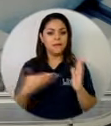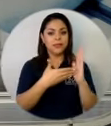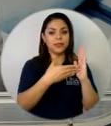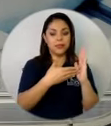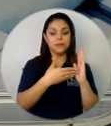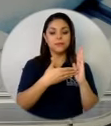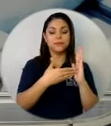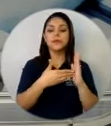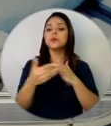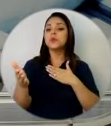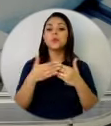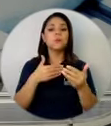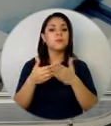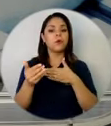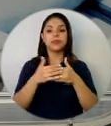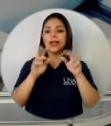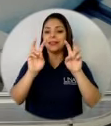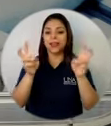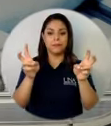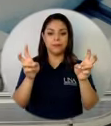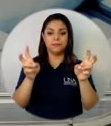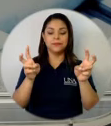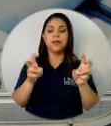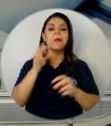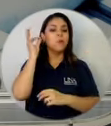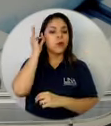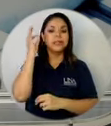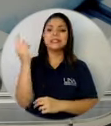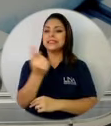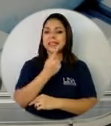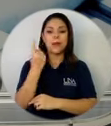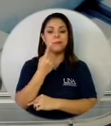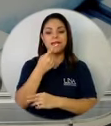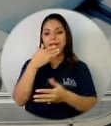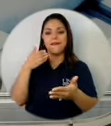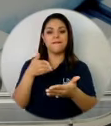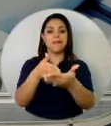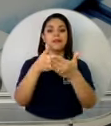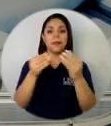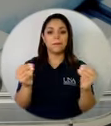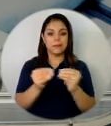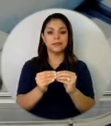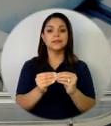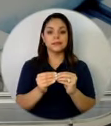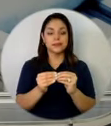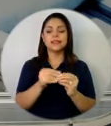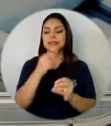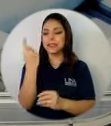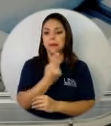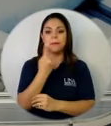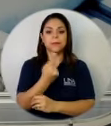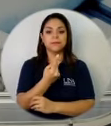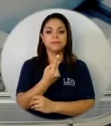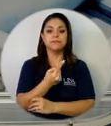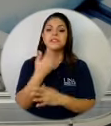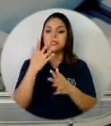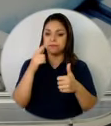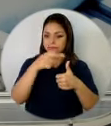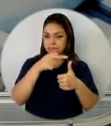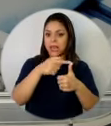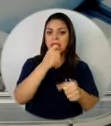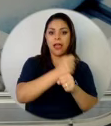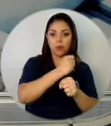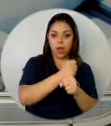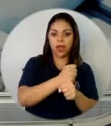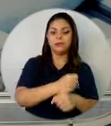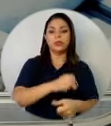hemos visto que no importa el tema que analicemos, las mujeres siempre están entre los grupos más afectados, ¿verdad? En términos laborales, ya lo